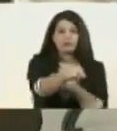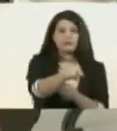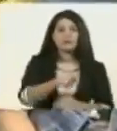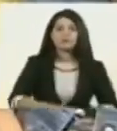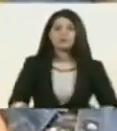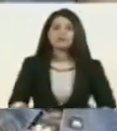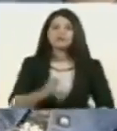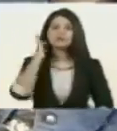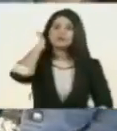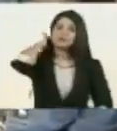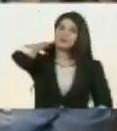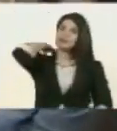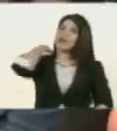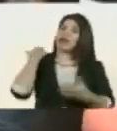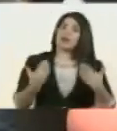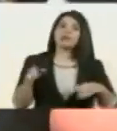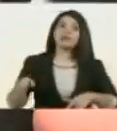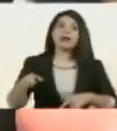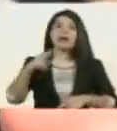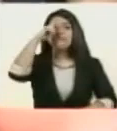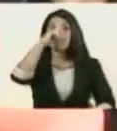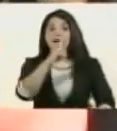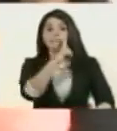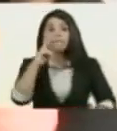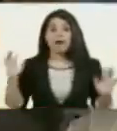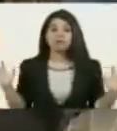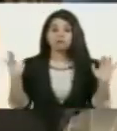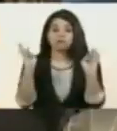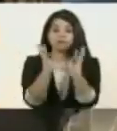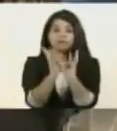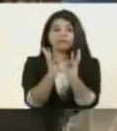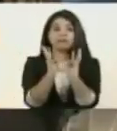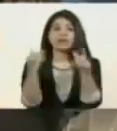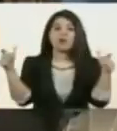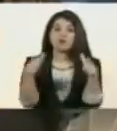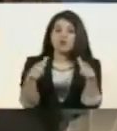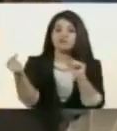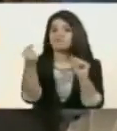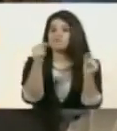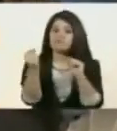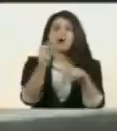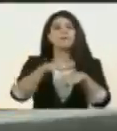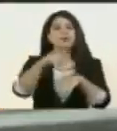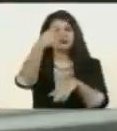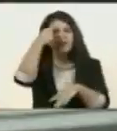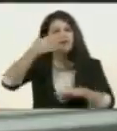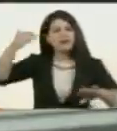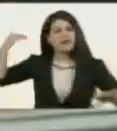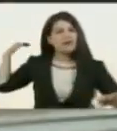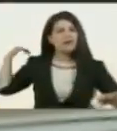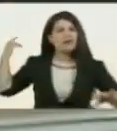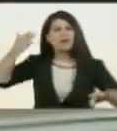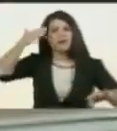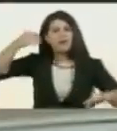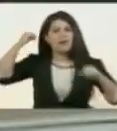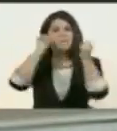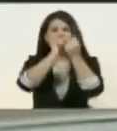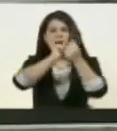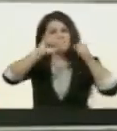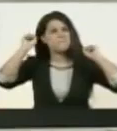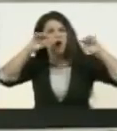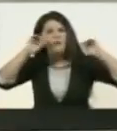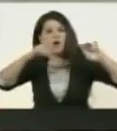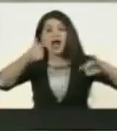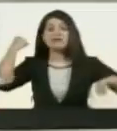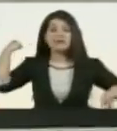momento se desarrolla una asamblea de padres y representantes a propósito de los hechos violentos que se registraron en las instalaciones de esta institución el día